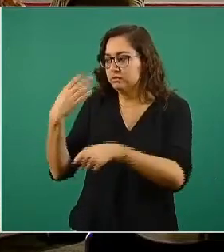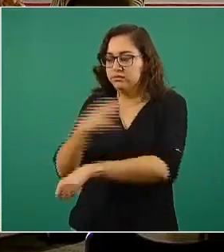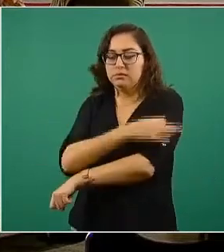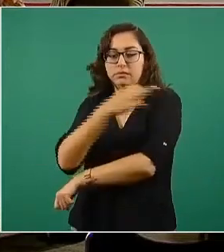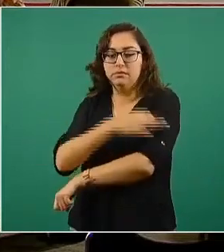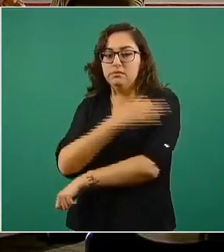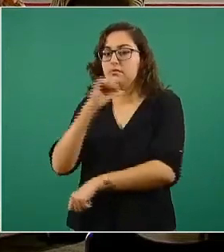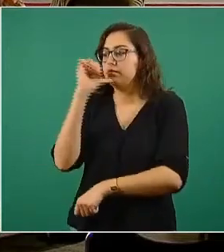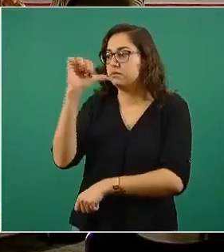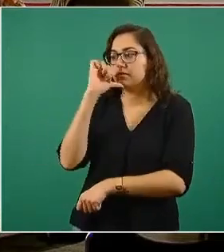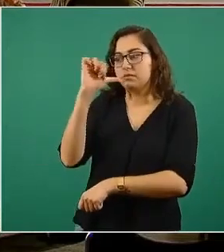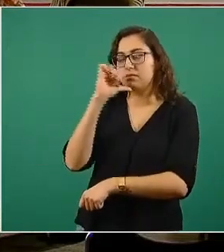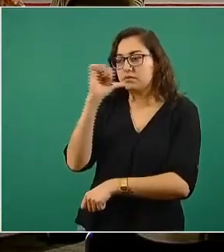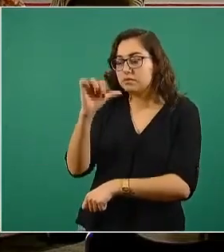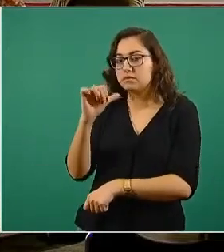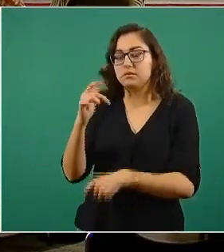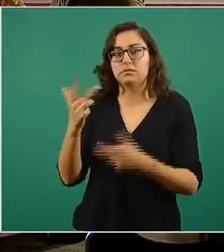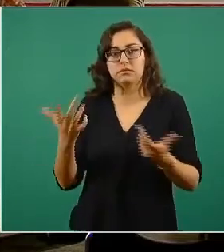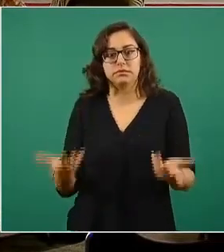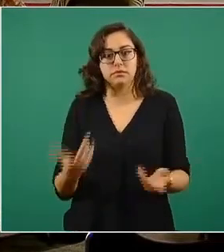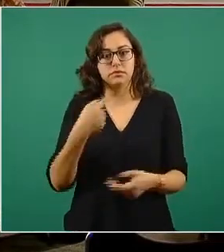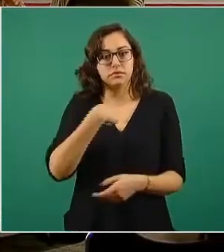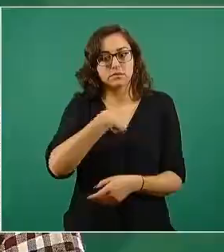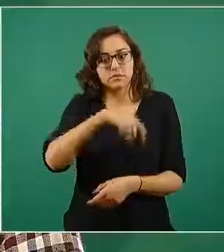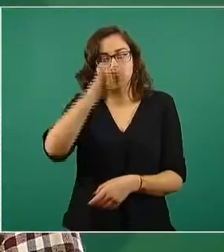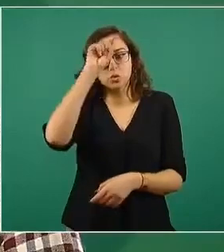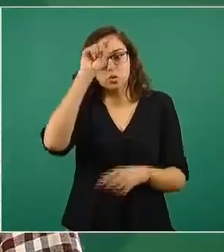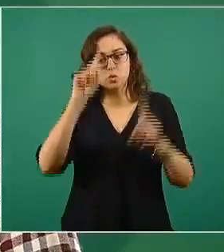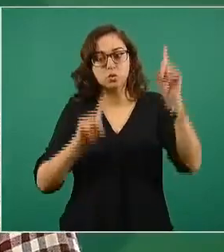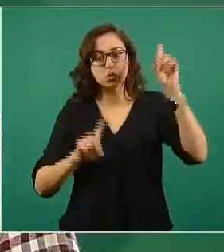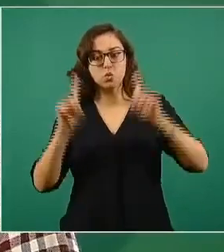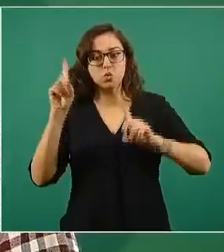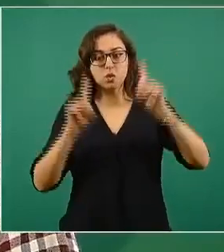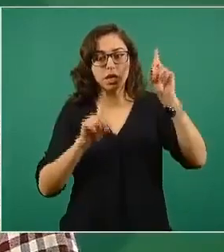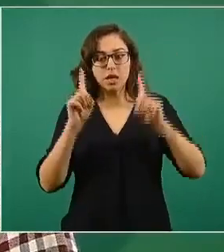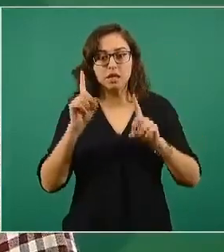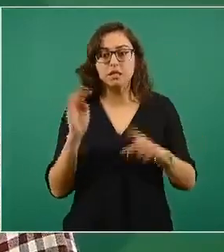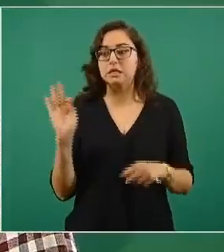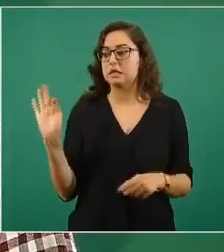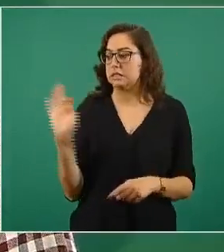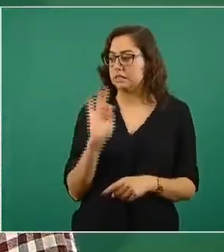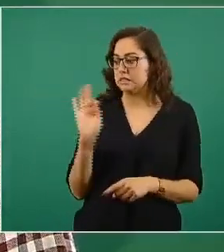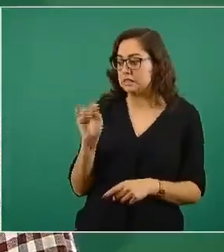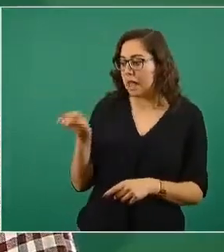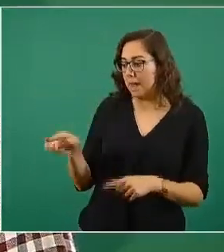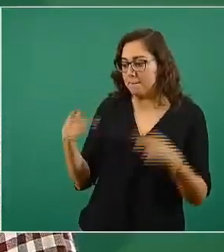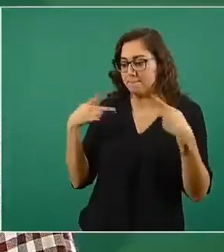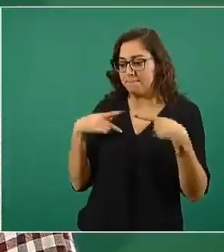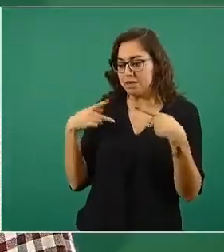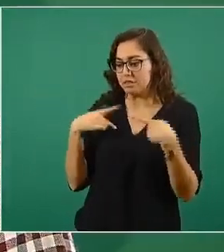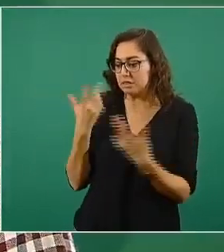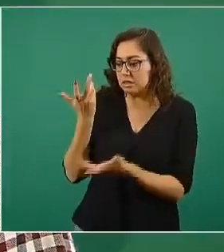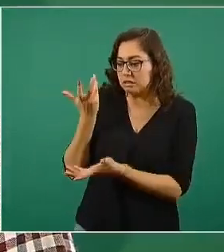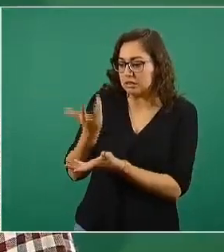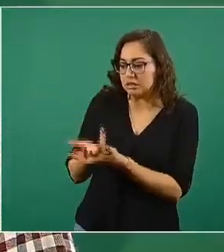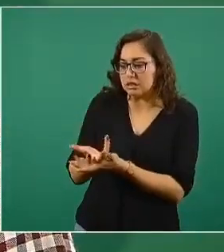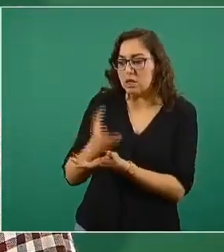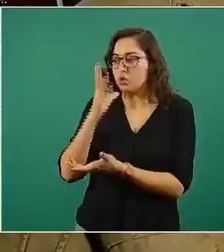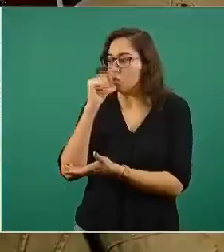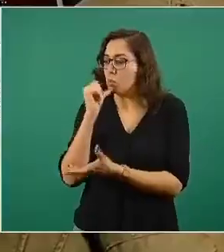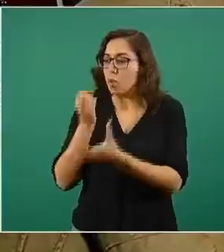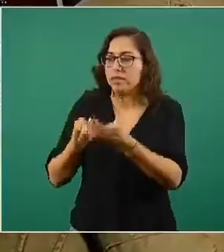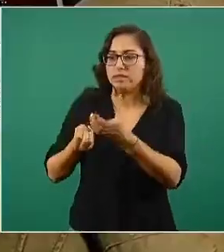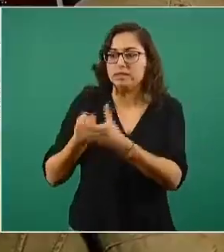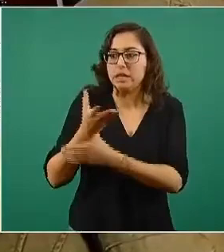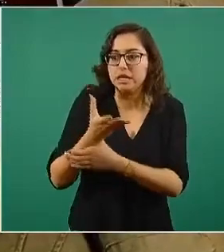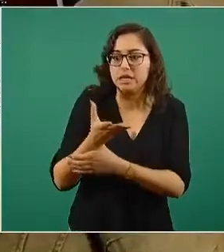Wow. Y me surge entonces la duda, si el paciente por las condiciones médicas no puede decidir, ¿hay